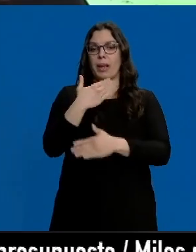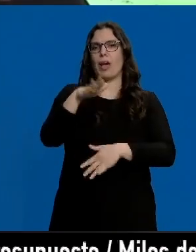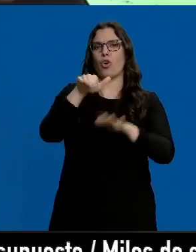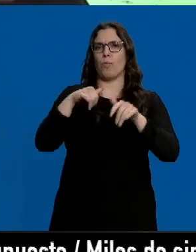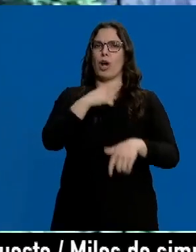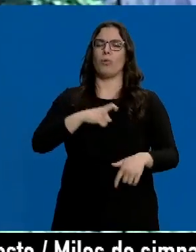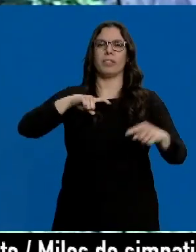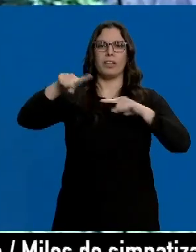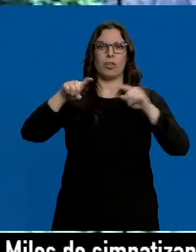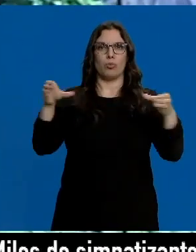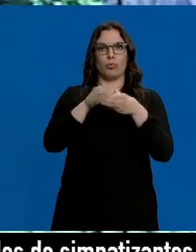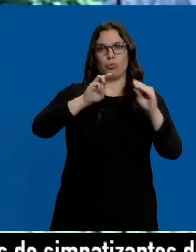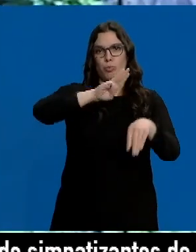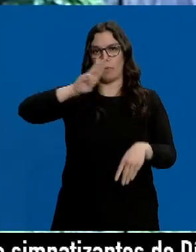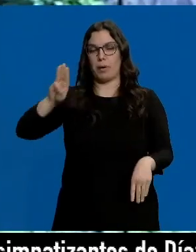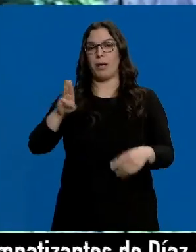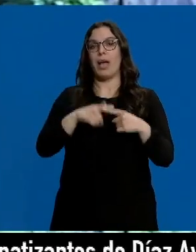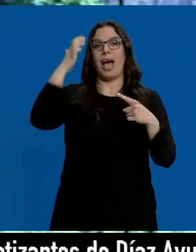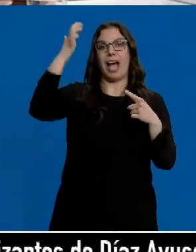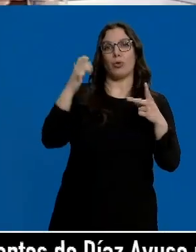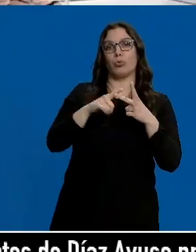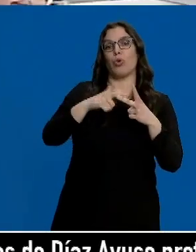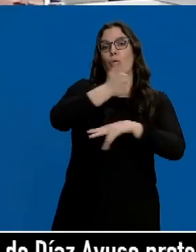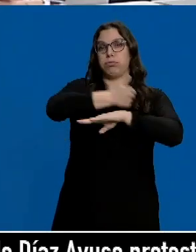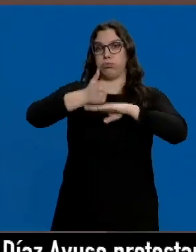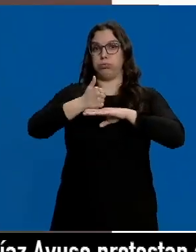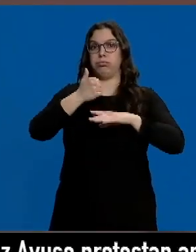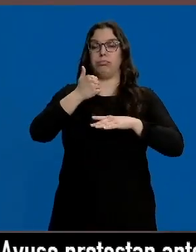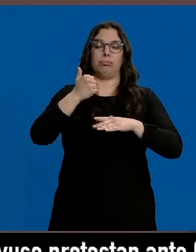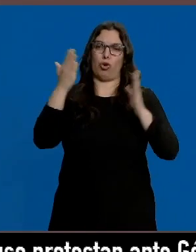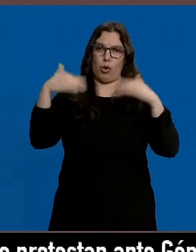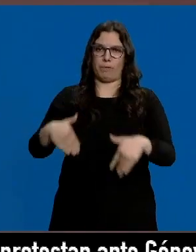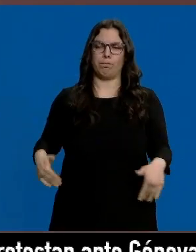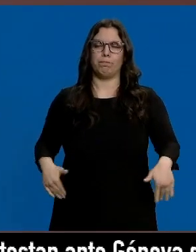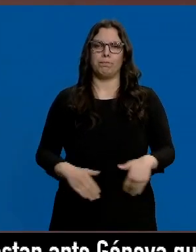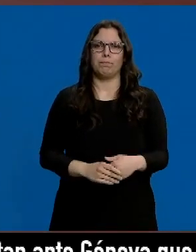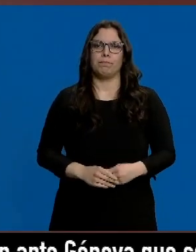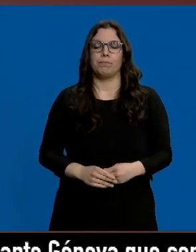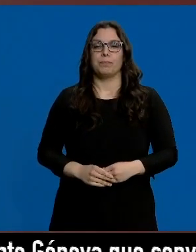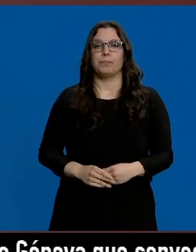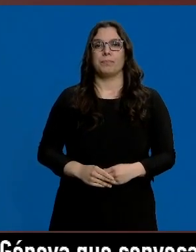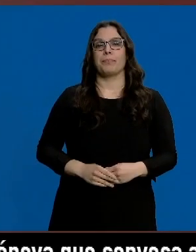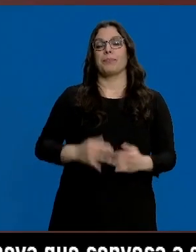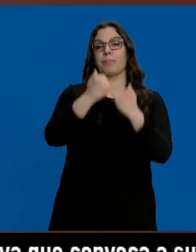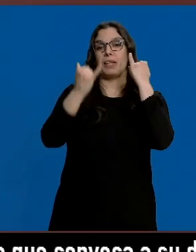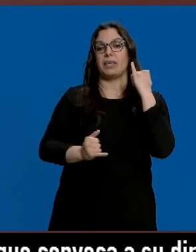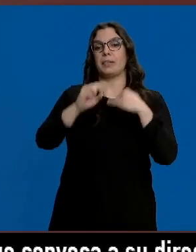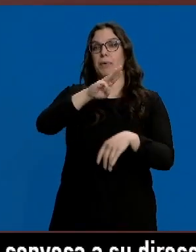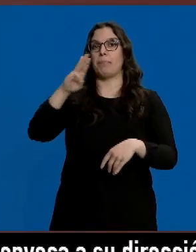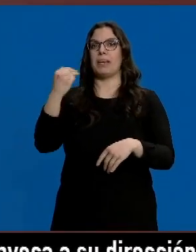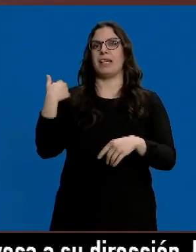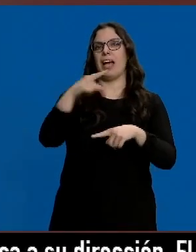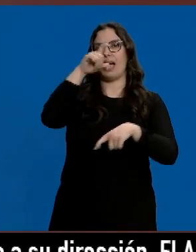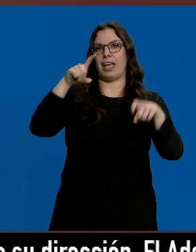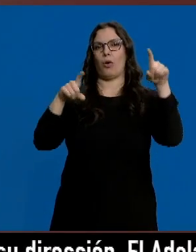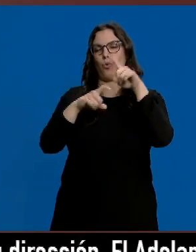del partido, en el que no están ni Ayuso ni los varones. La crisis del PP ya se deja ver en las encuestas.